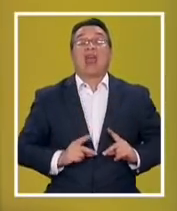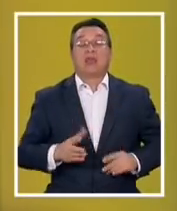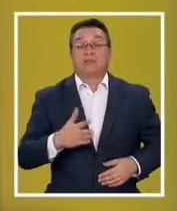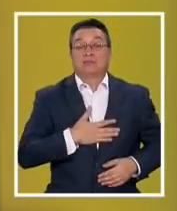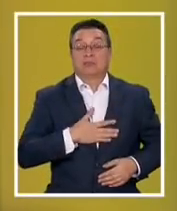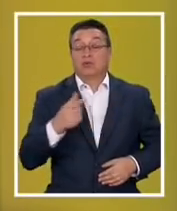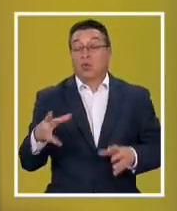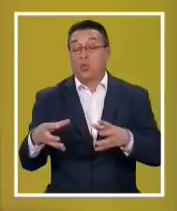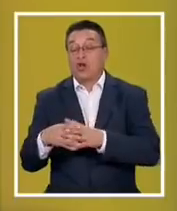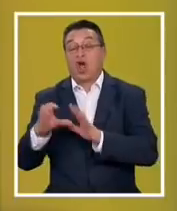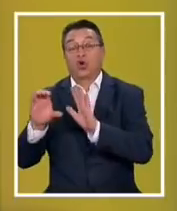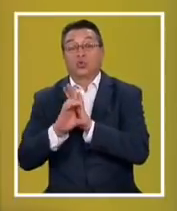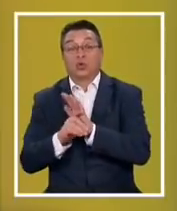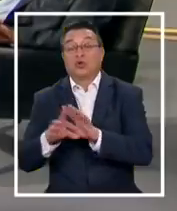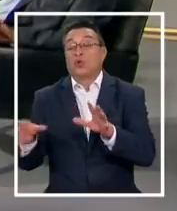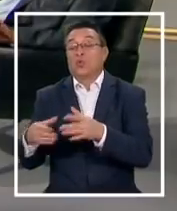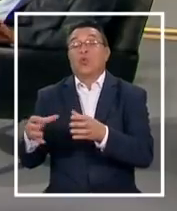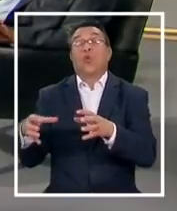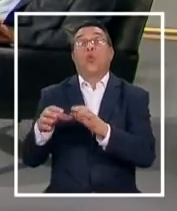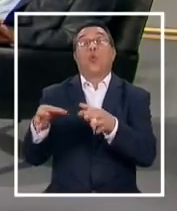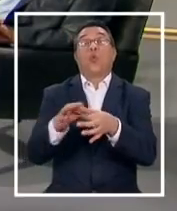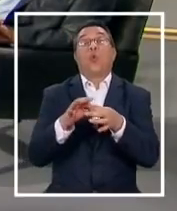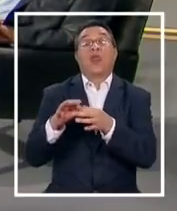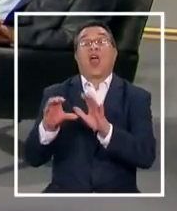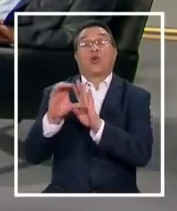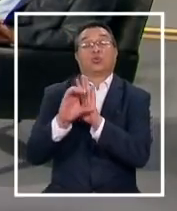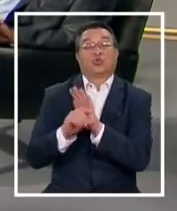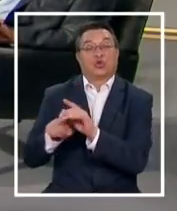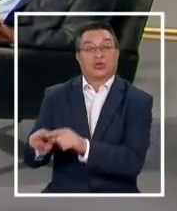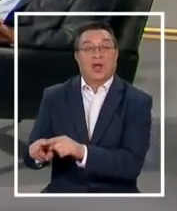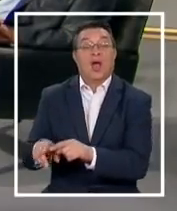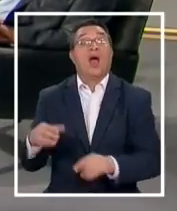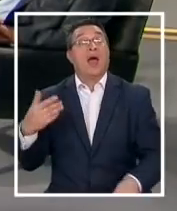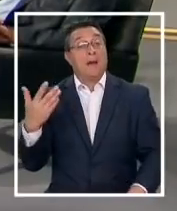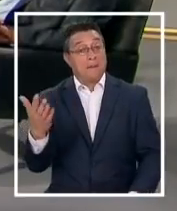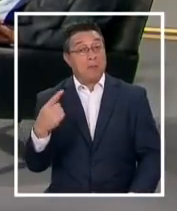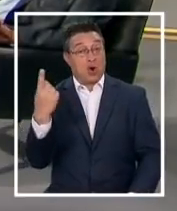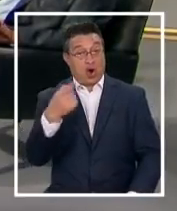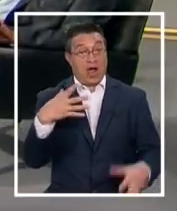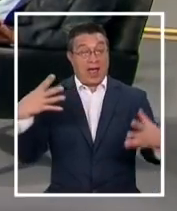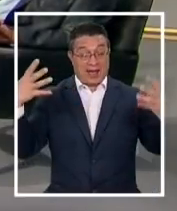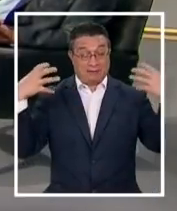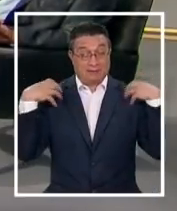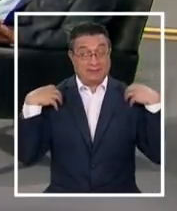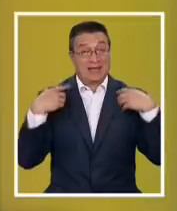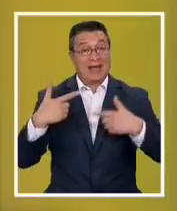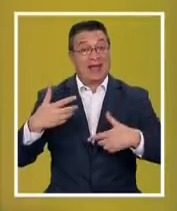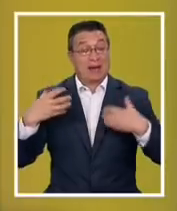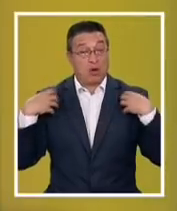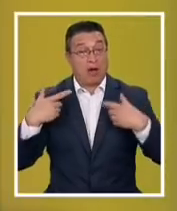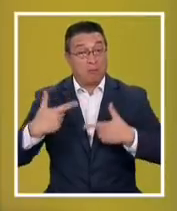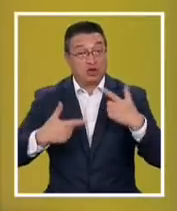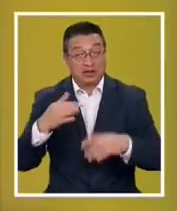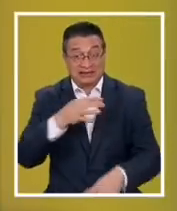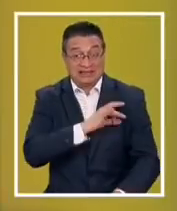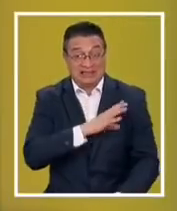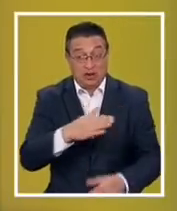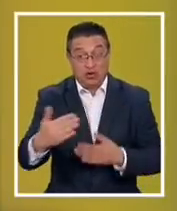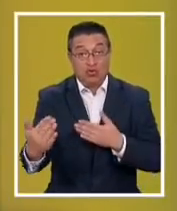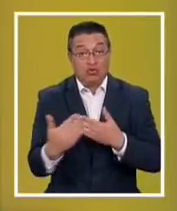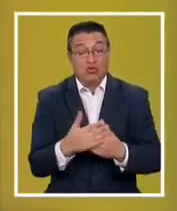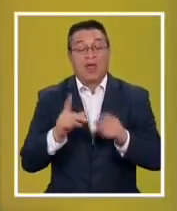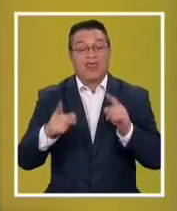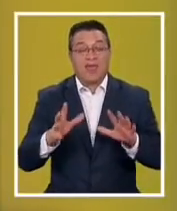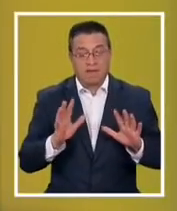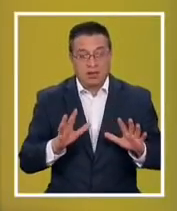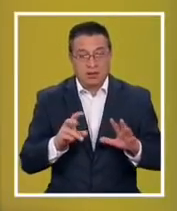de la Unidad Constituyente es mantener la Unidad Constituyente. Si queremos actuar con responsabilidad política respecto al Chile que viene, yo creo que hay que salir de la zona de